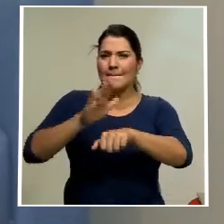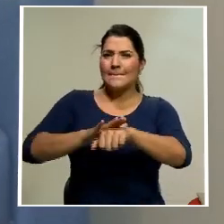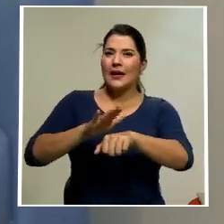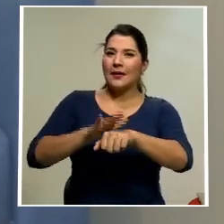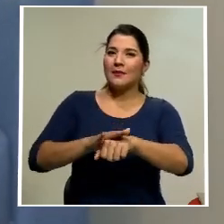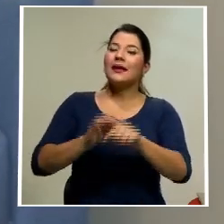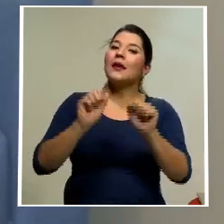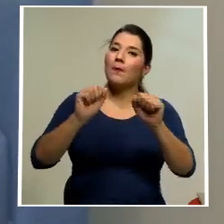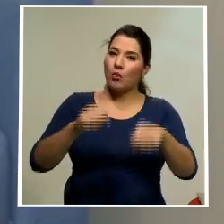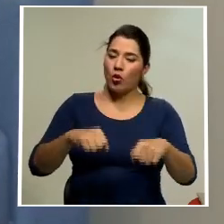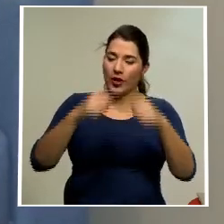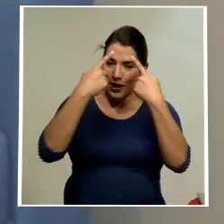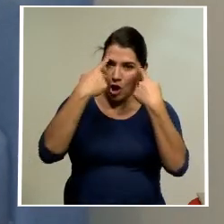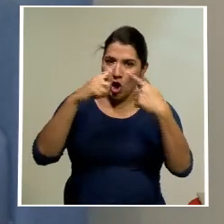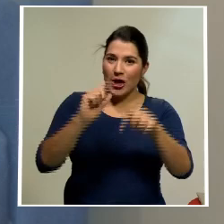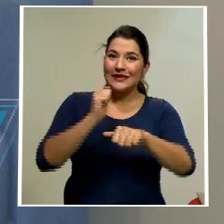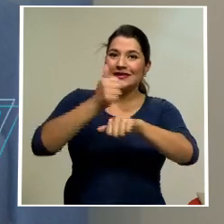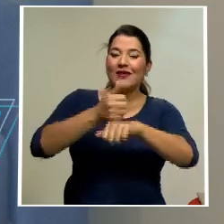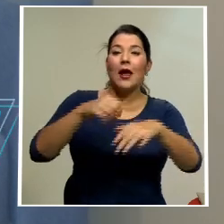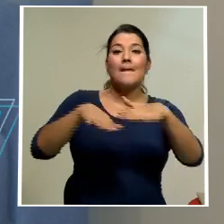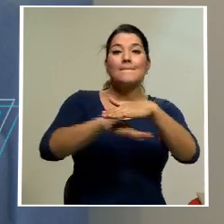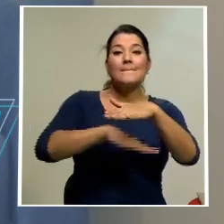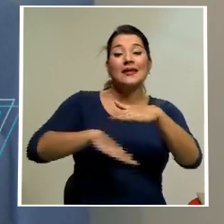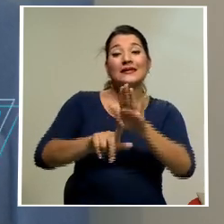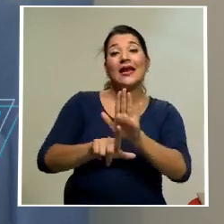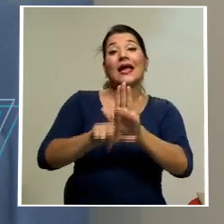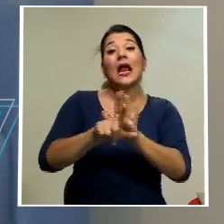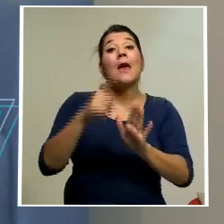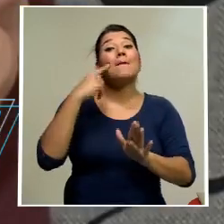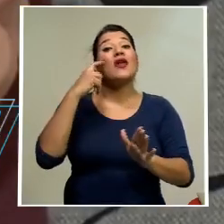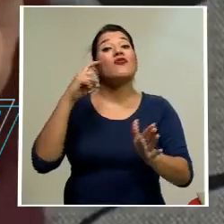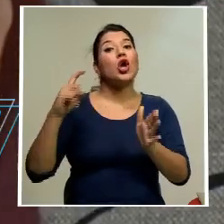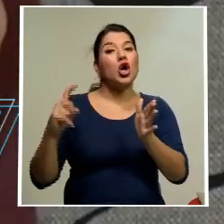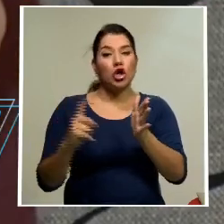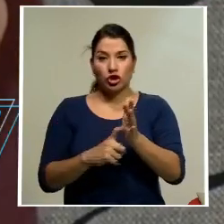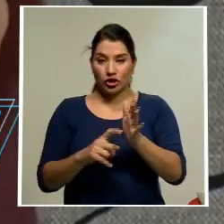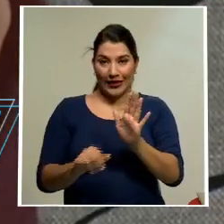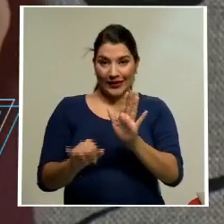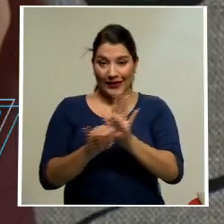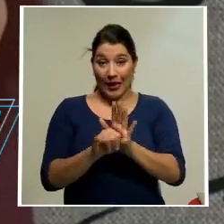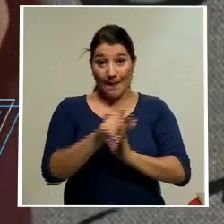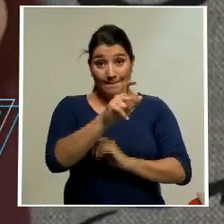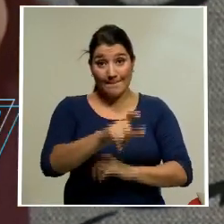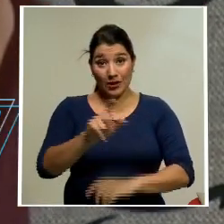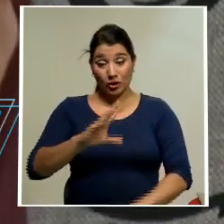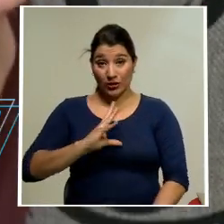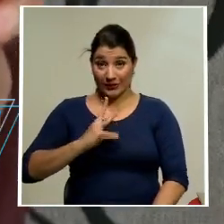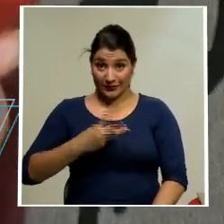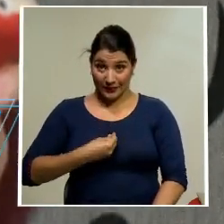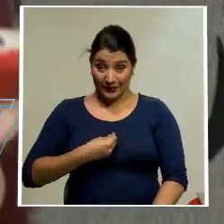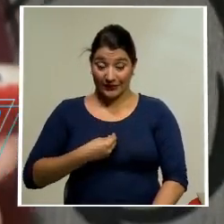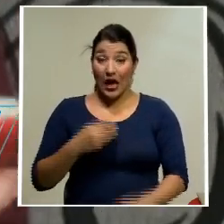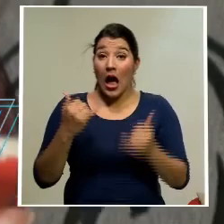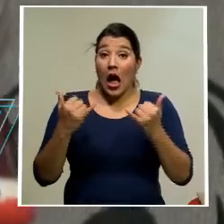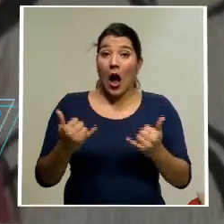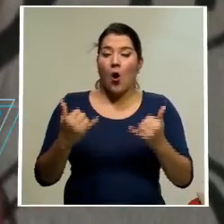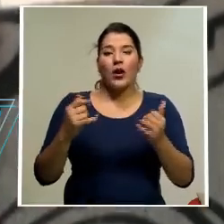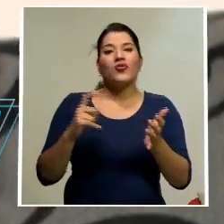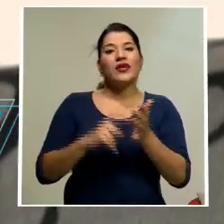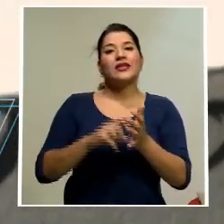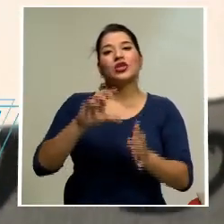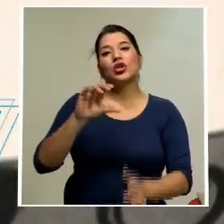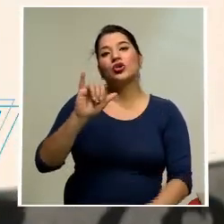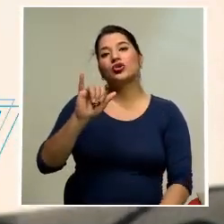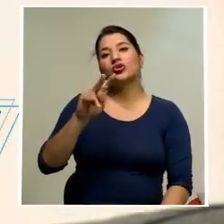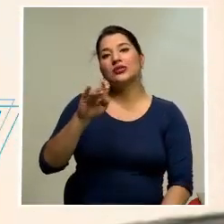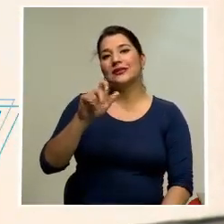clima legal para el reconocimiento de la identidad de género de las personas trans, uno de los principales pendientes del país. Actualmente el registro civil no